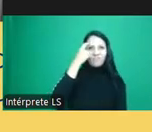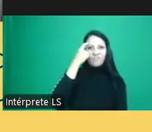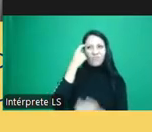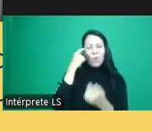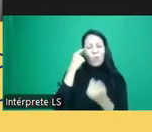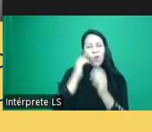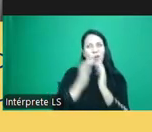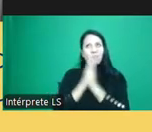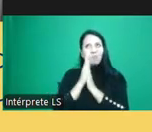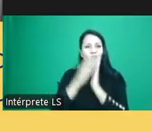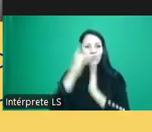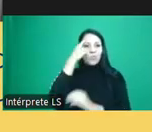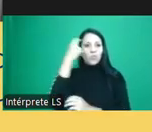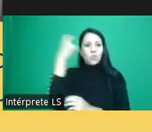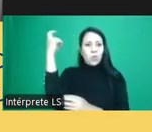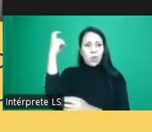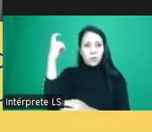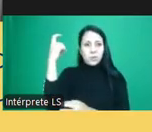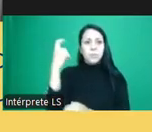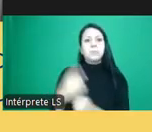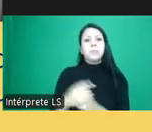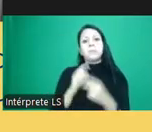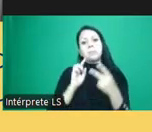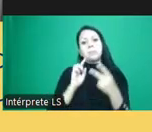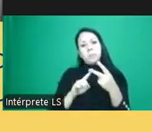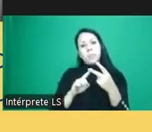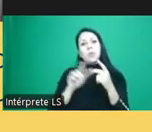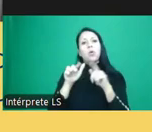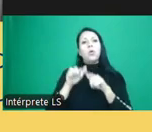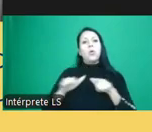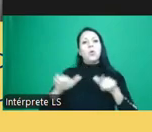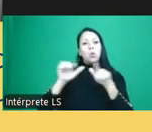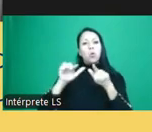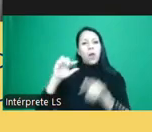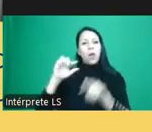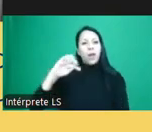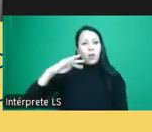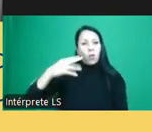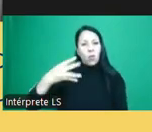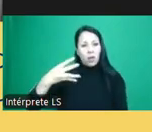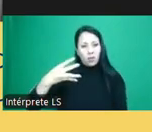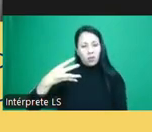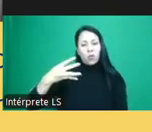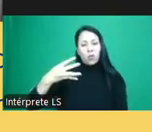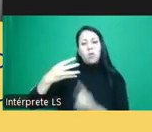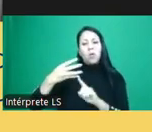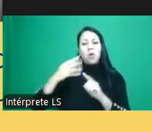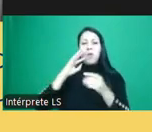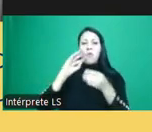representaron, a pesar de el lugar 4 y la forma como lo representaron.